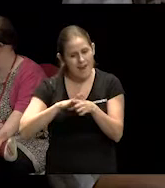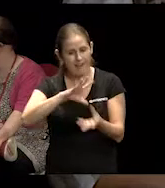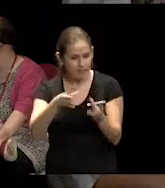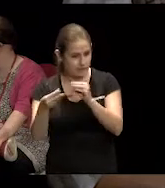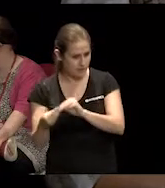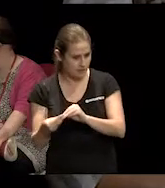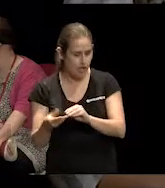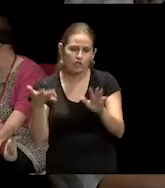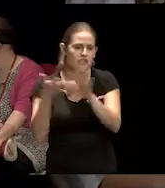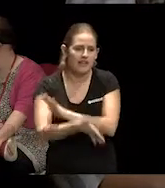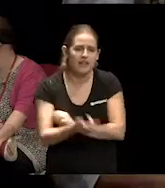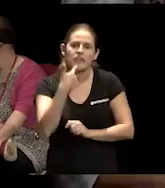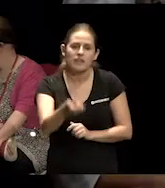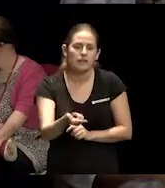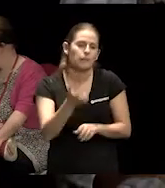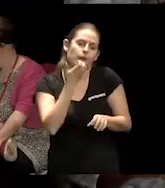el asesino antes de tiempo.